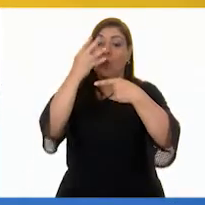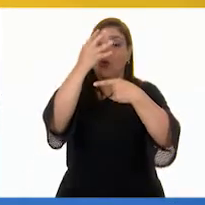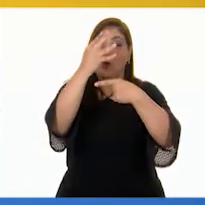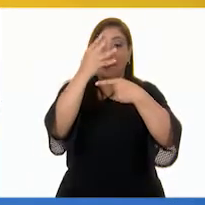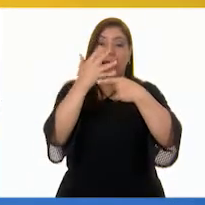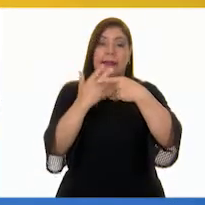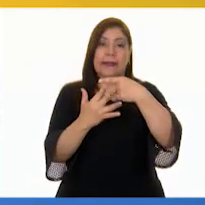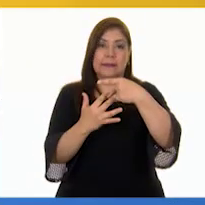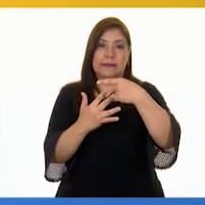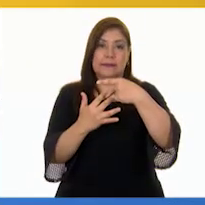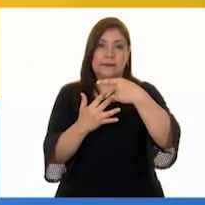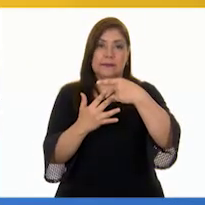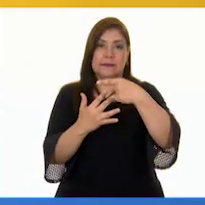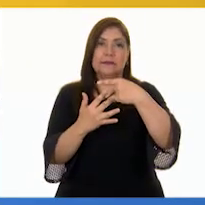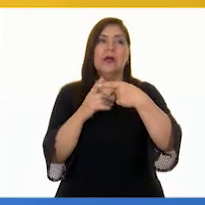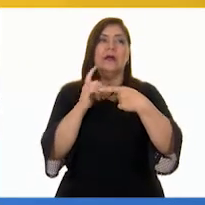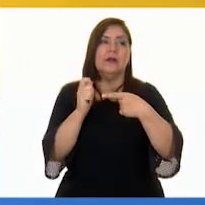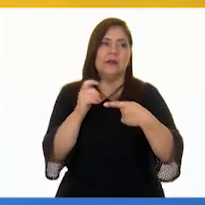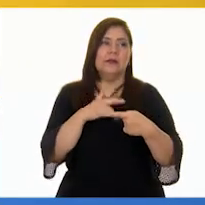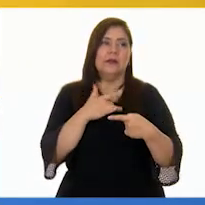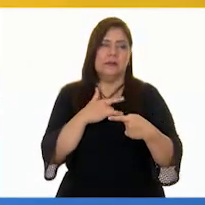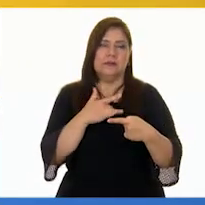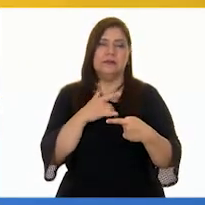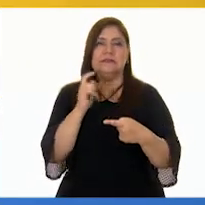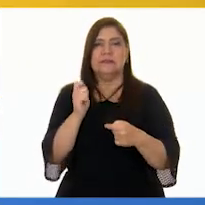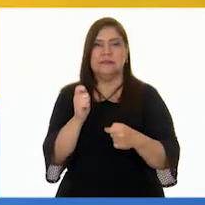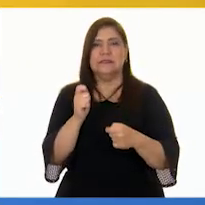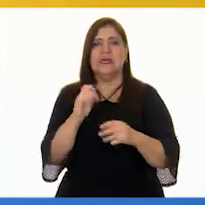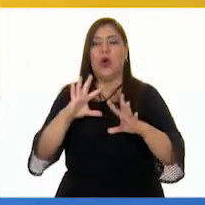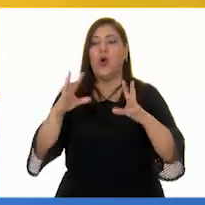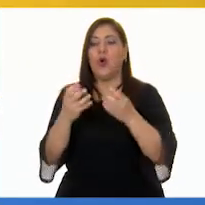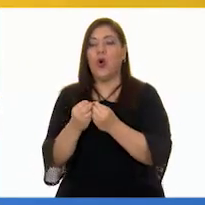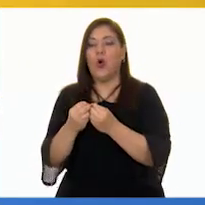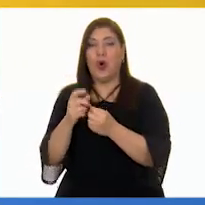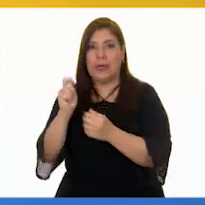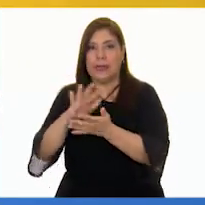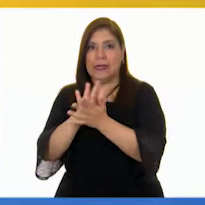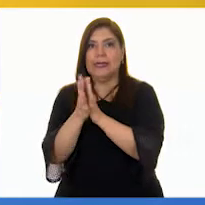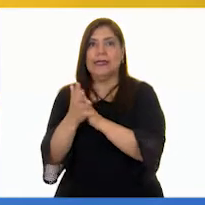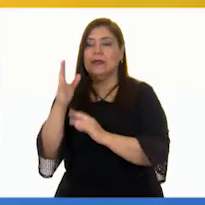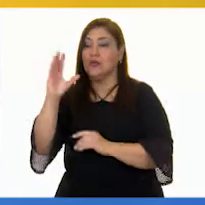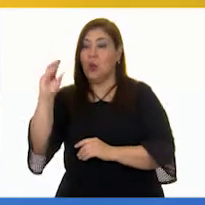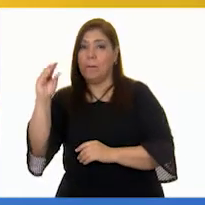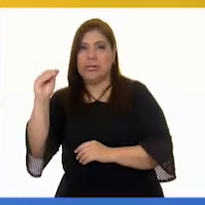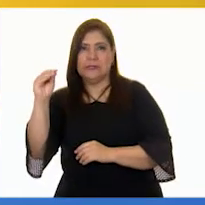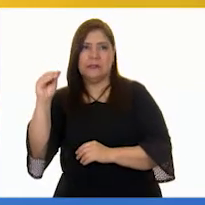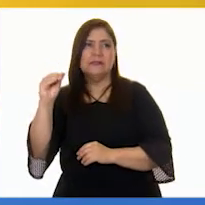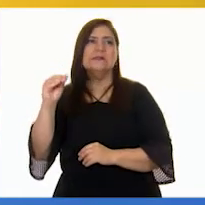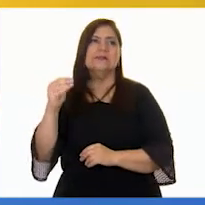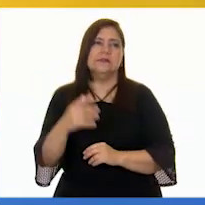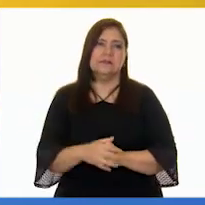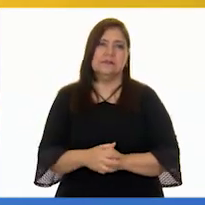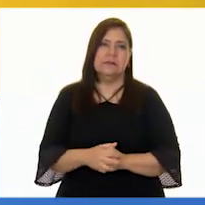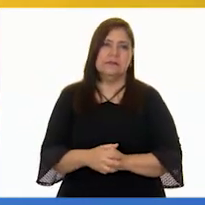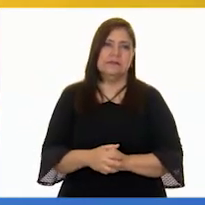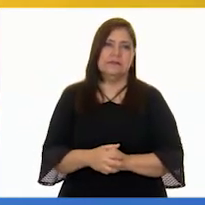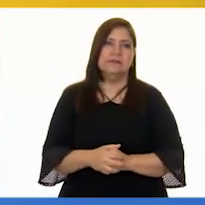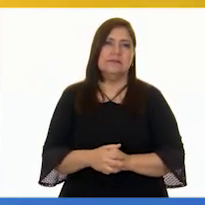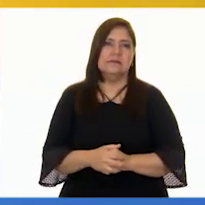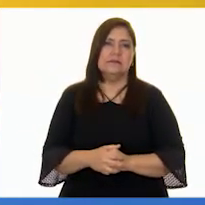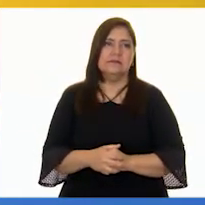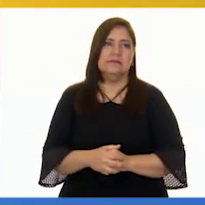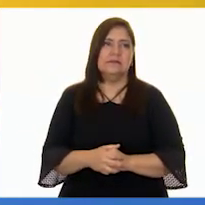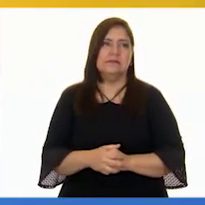4/5 partes de 90. Exactamente. 4/5 de 90. Esto es igual, como lo habíamos